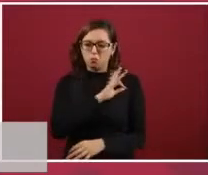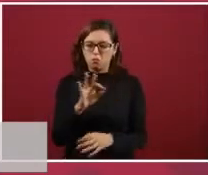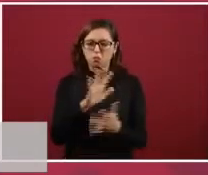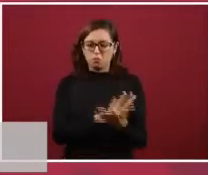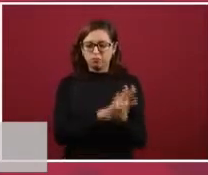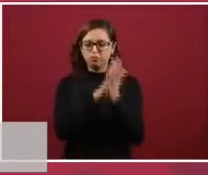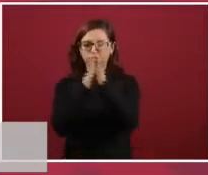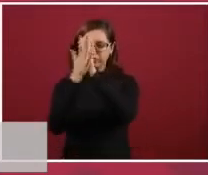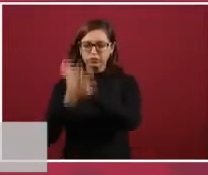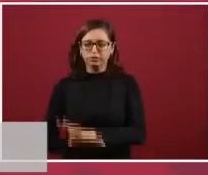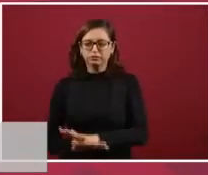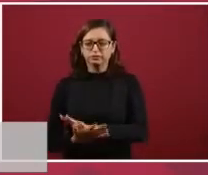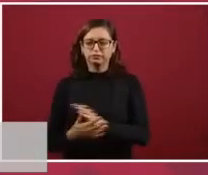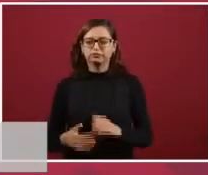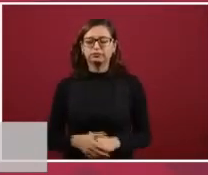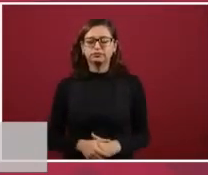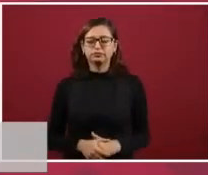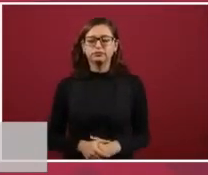un cambio.